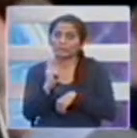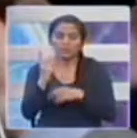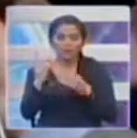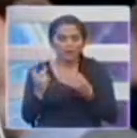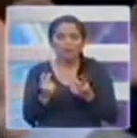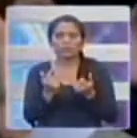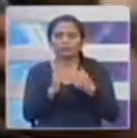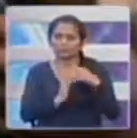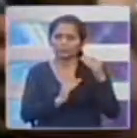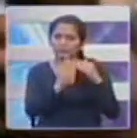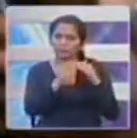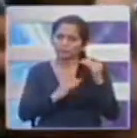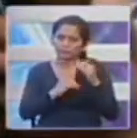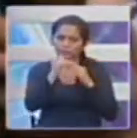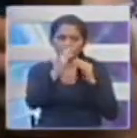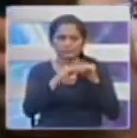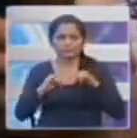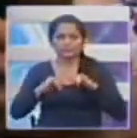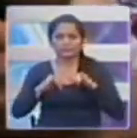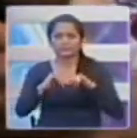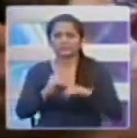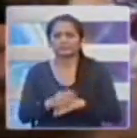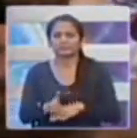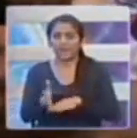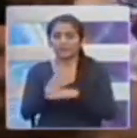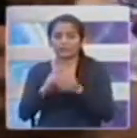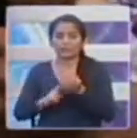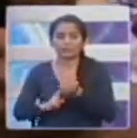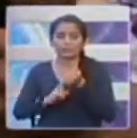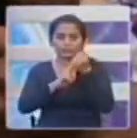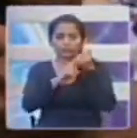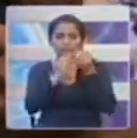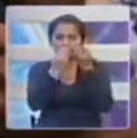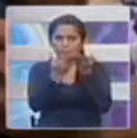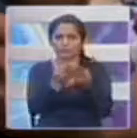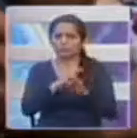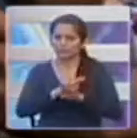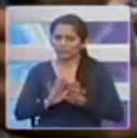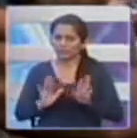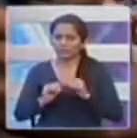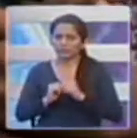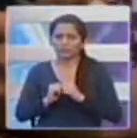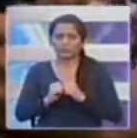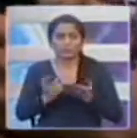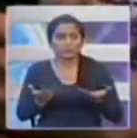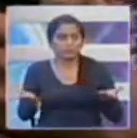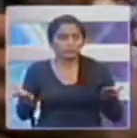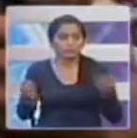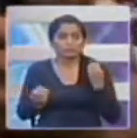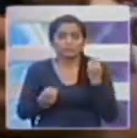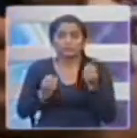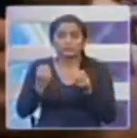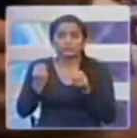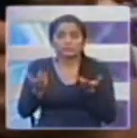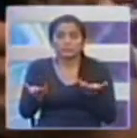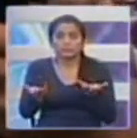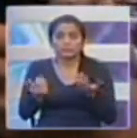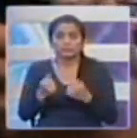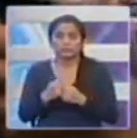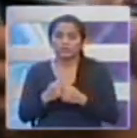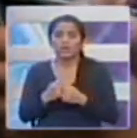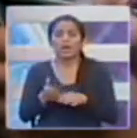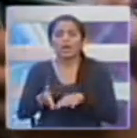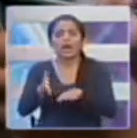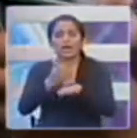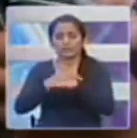caso una vez que esto ocurra. Se han situado ya los recursos necesarios y si, repito, si es que la situación amerita, creo que el alcalde ha sido muy